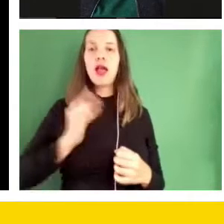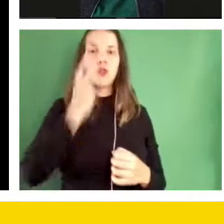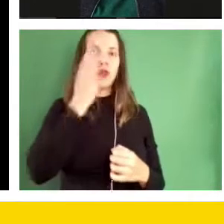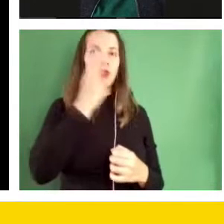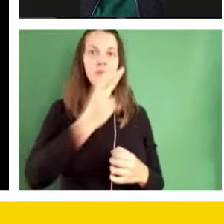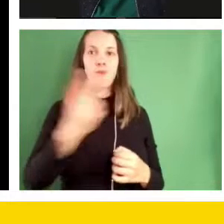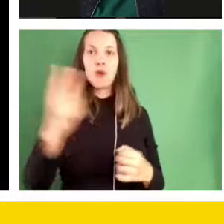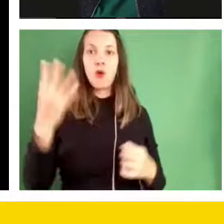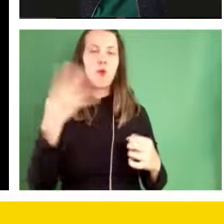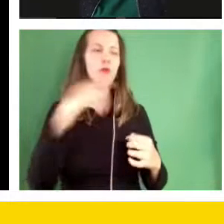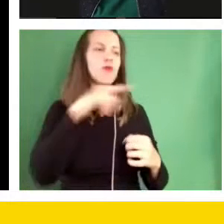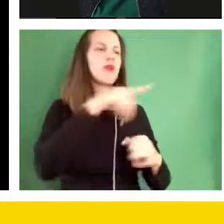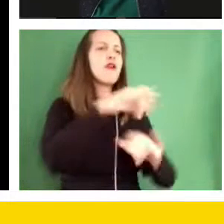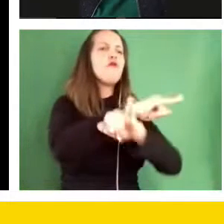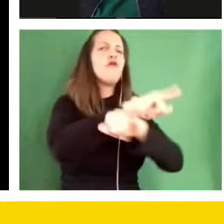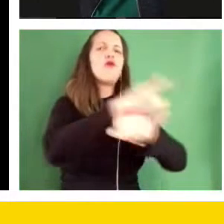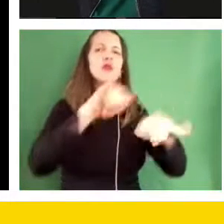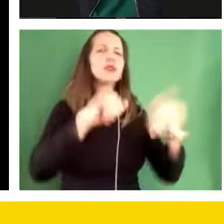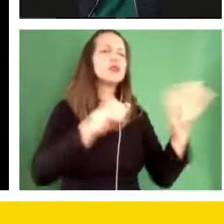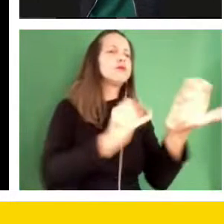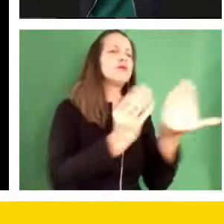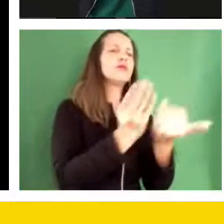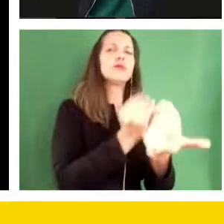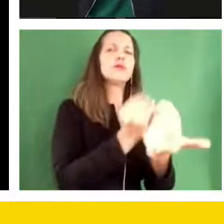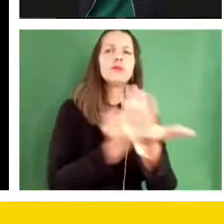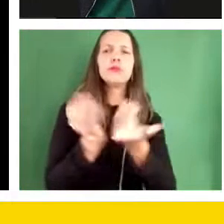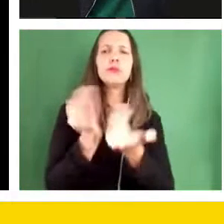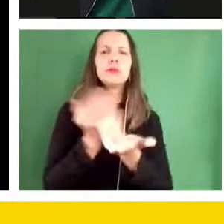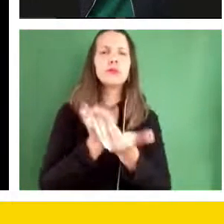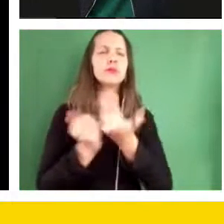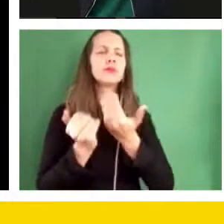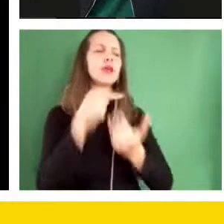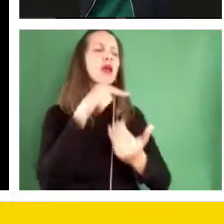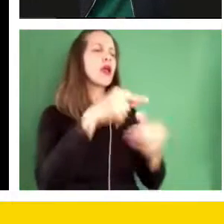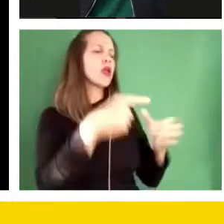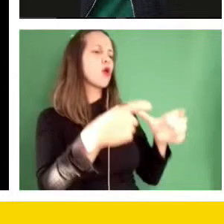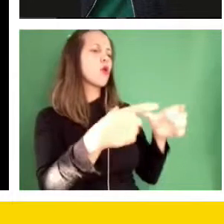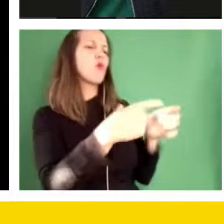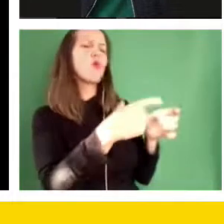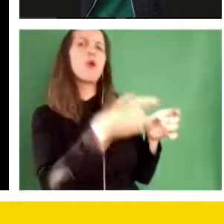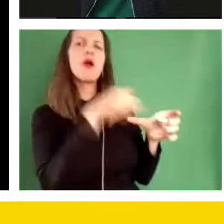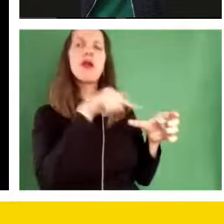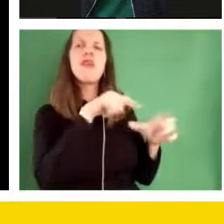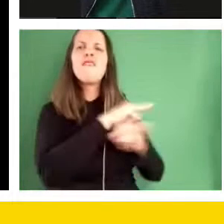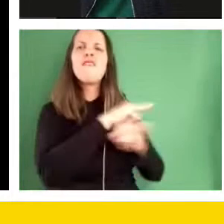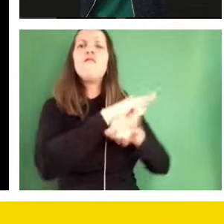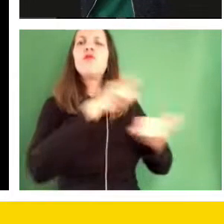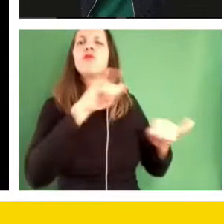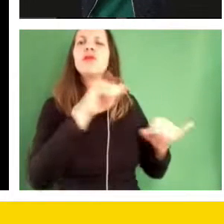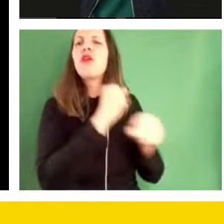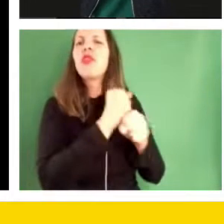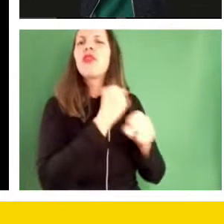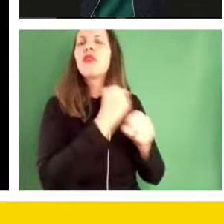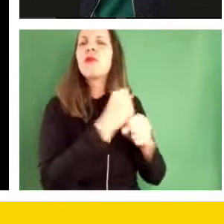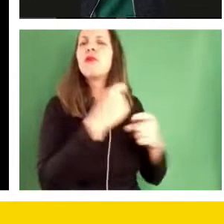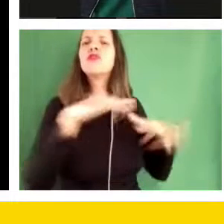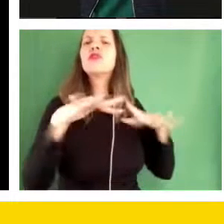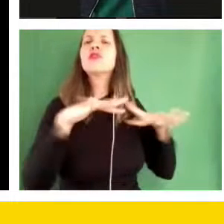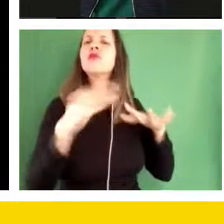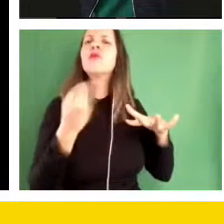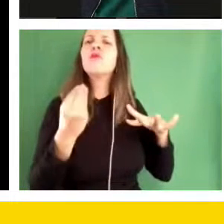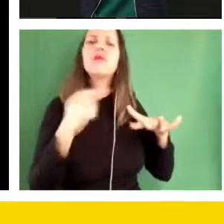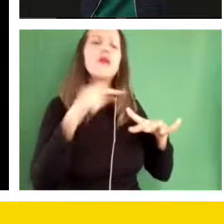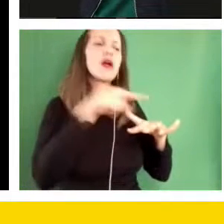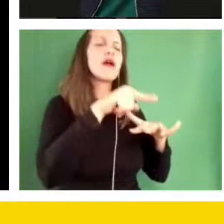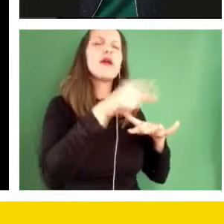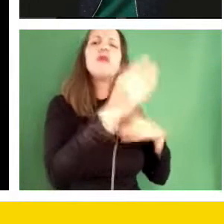la situación de la accesibilidad en San Isidro. Siguiente, La siguiente diapositiva, por favor.